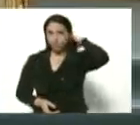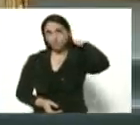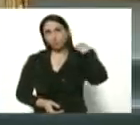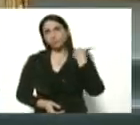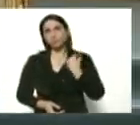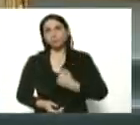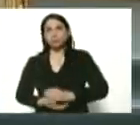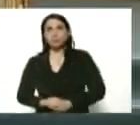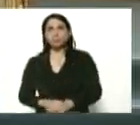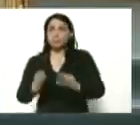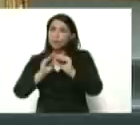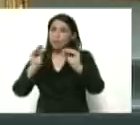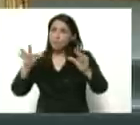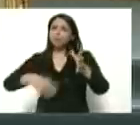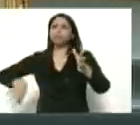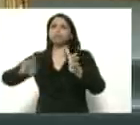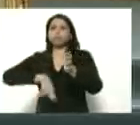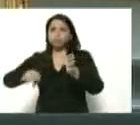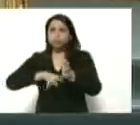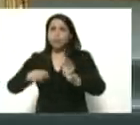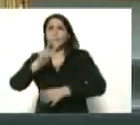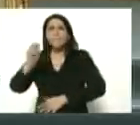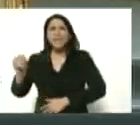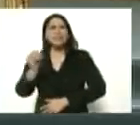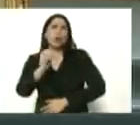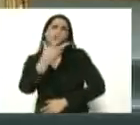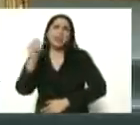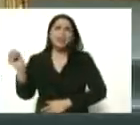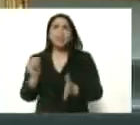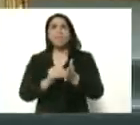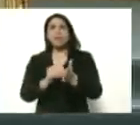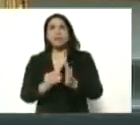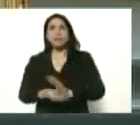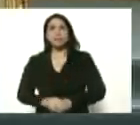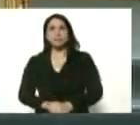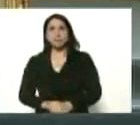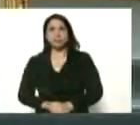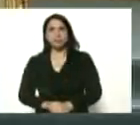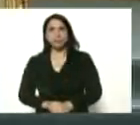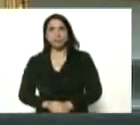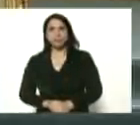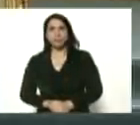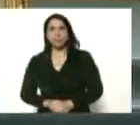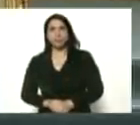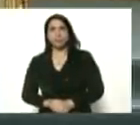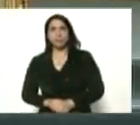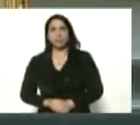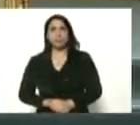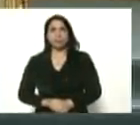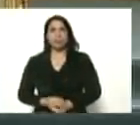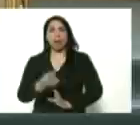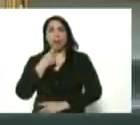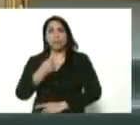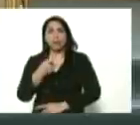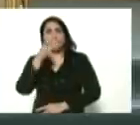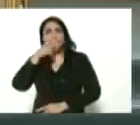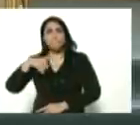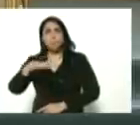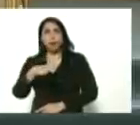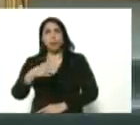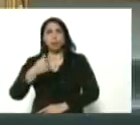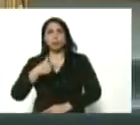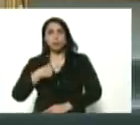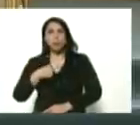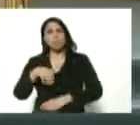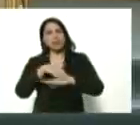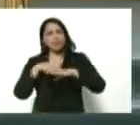Y ese llamado lo ratifiqué 20, 30 veces. Y le dije al pueblo, me perdona, pero estoy obligado a